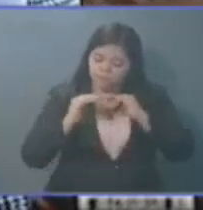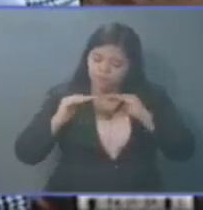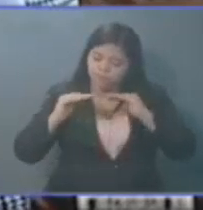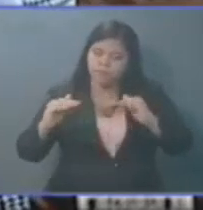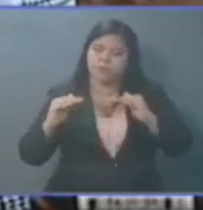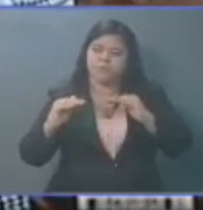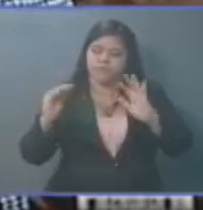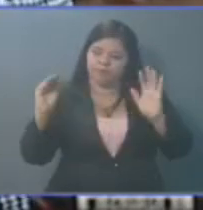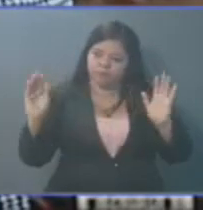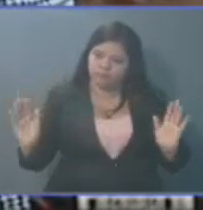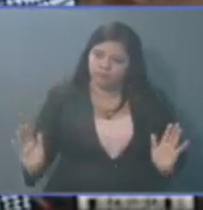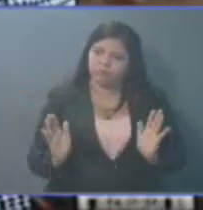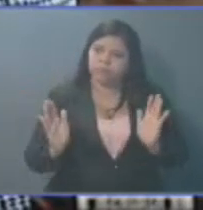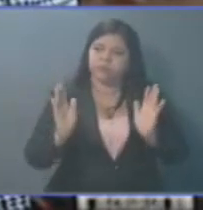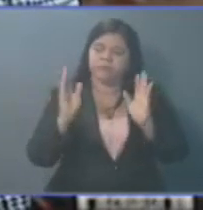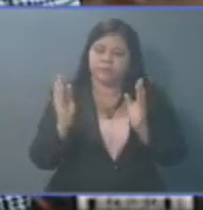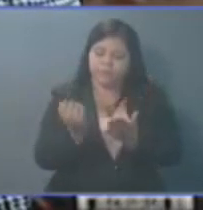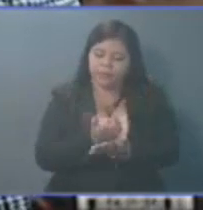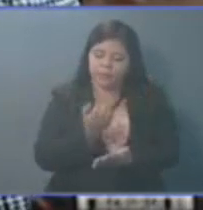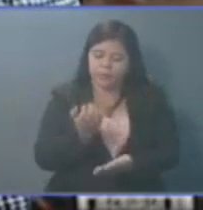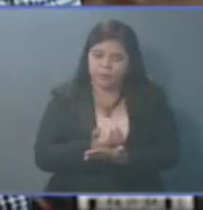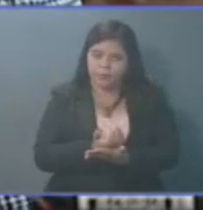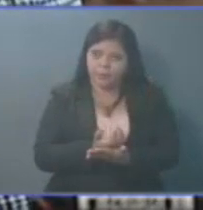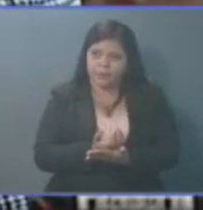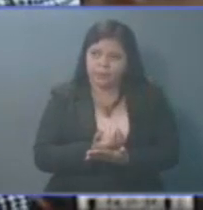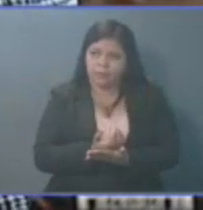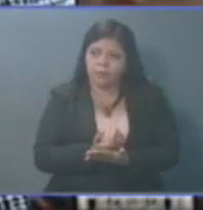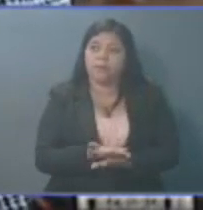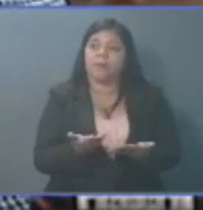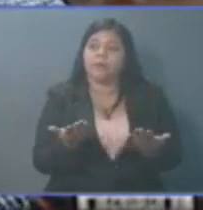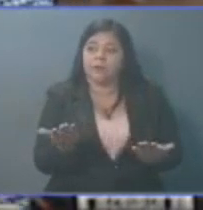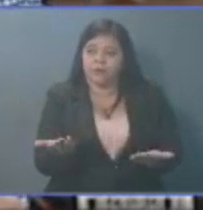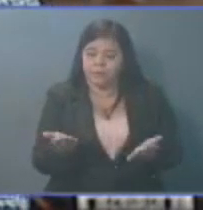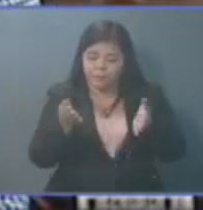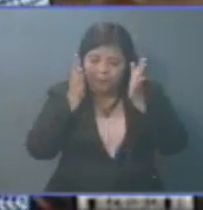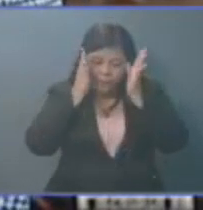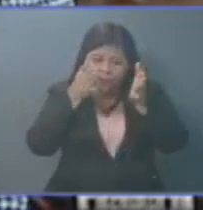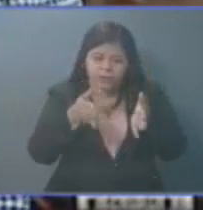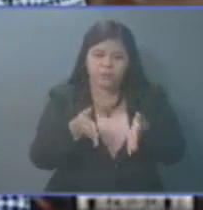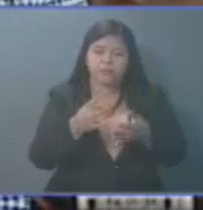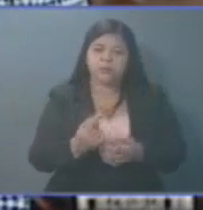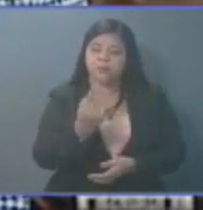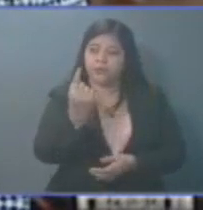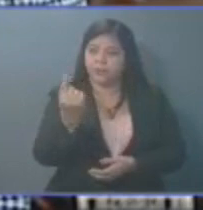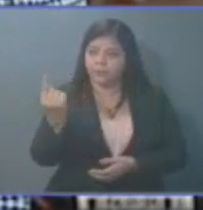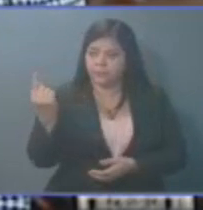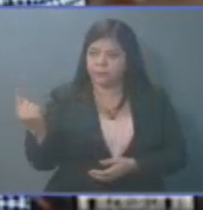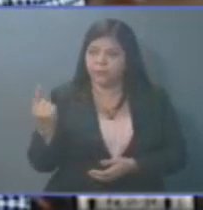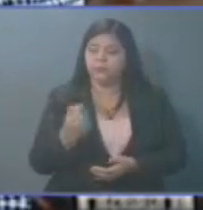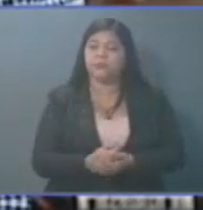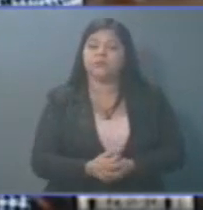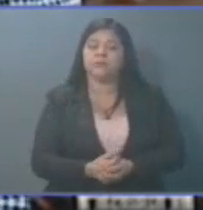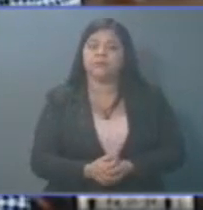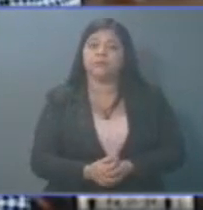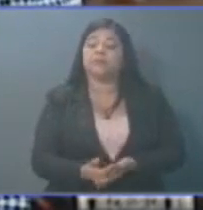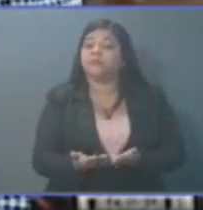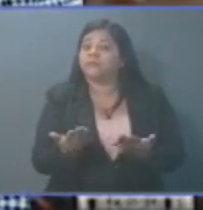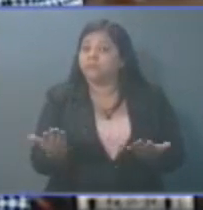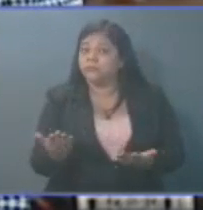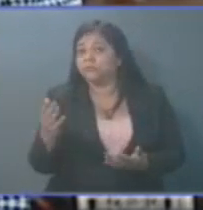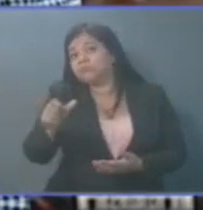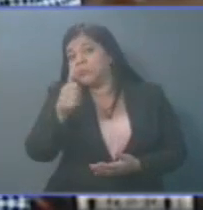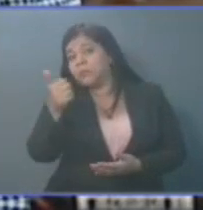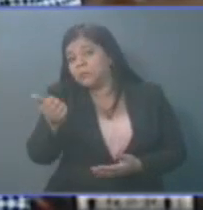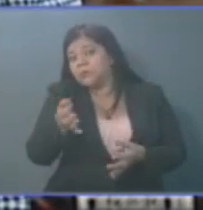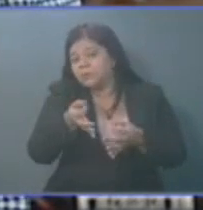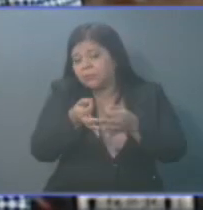y Fomento Económico para la Atención de Veteranos y Excombatientes u otras